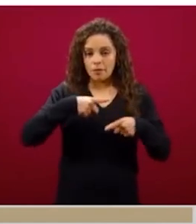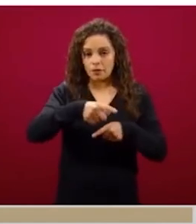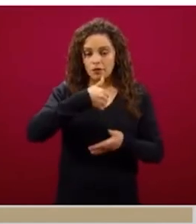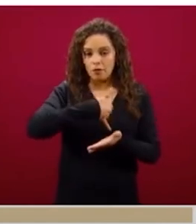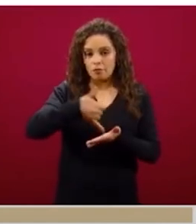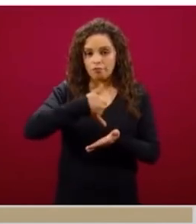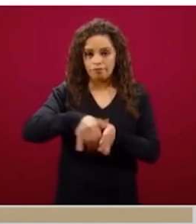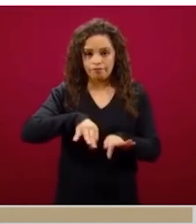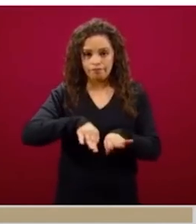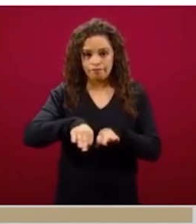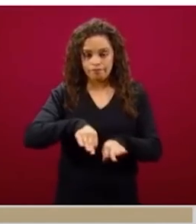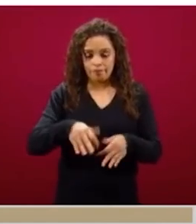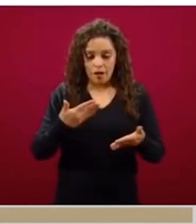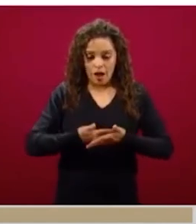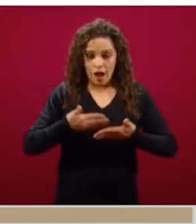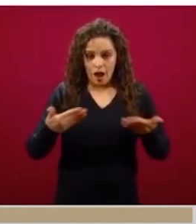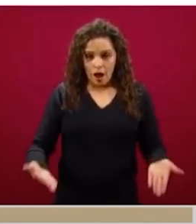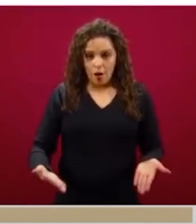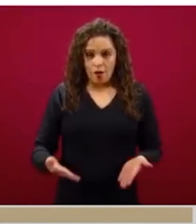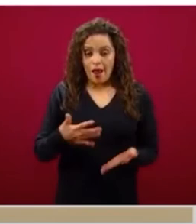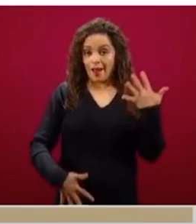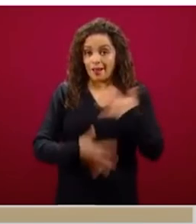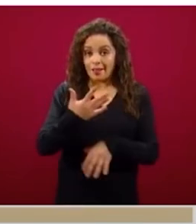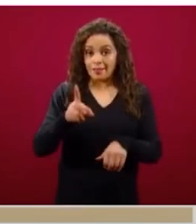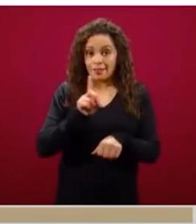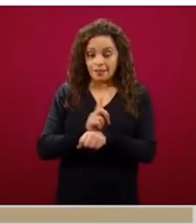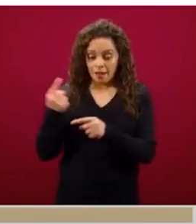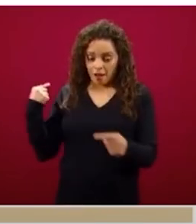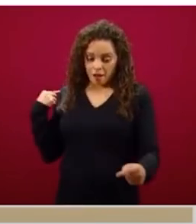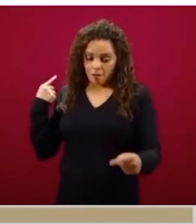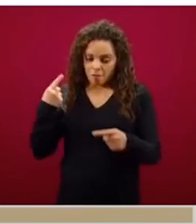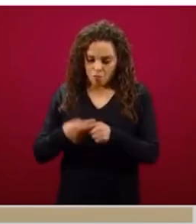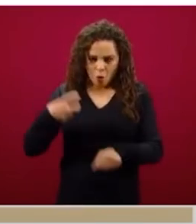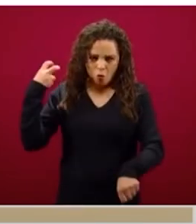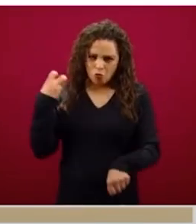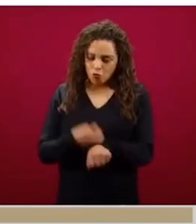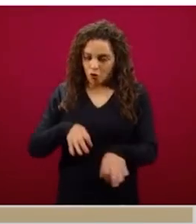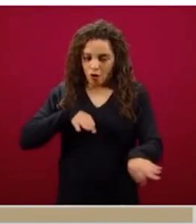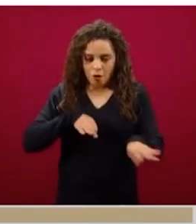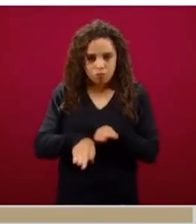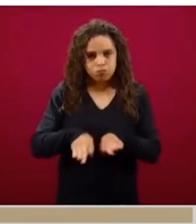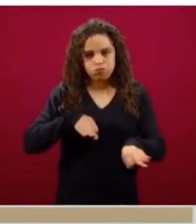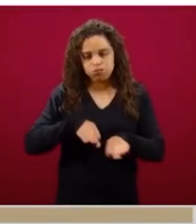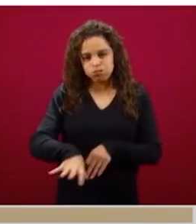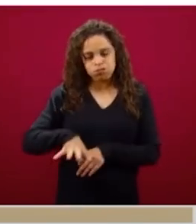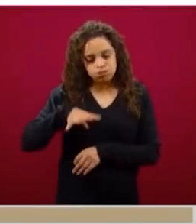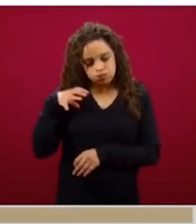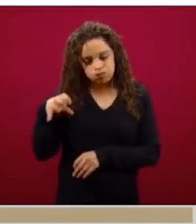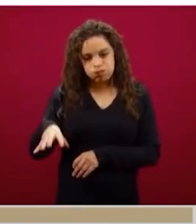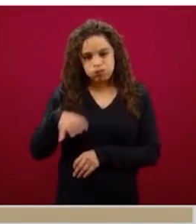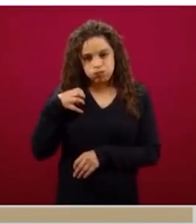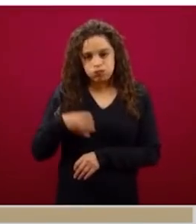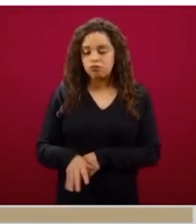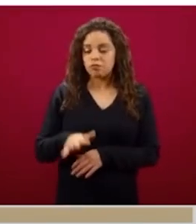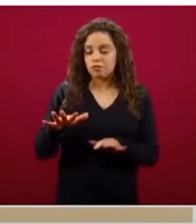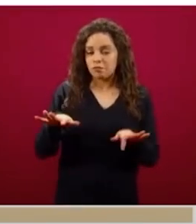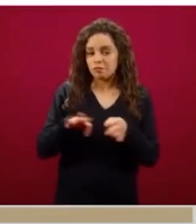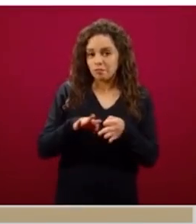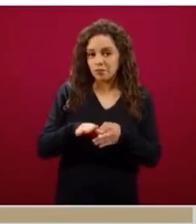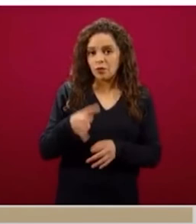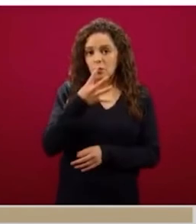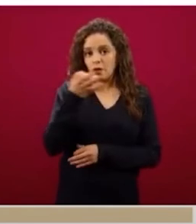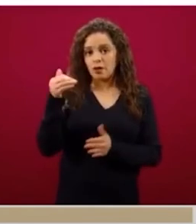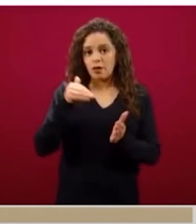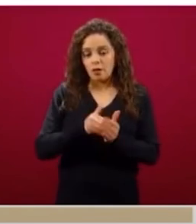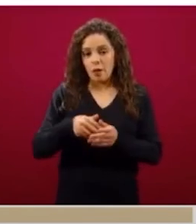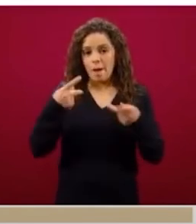en estos 15 días de trabajo arduo avanzamos con casi 400.000 productores apoyados más